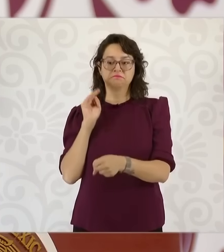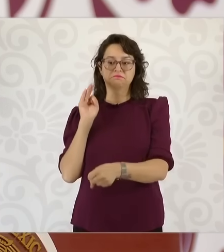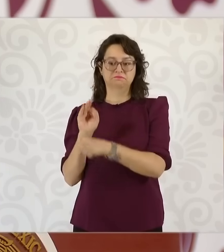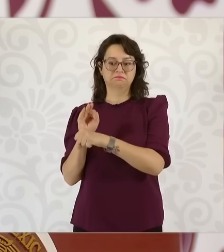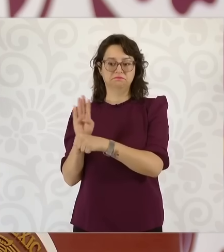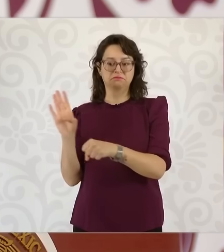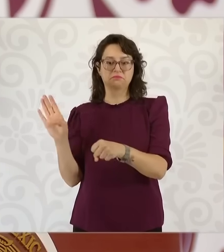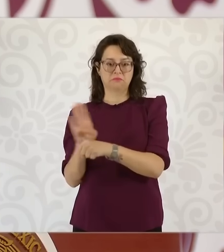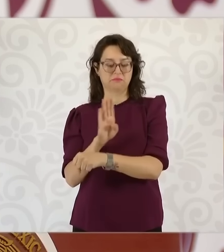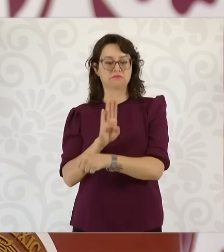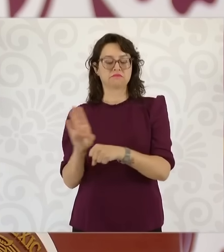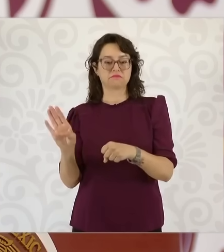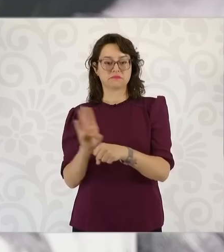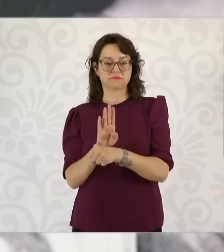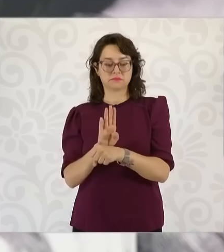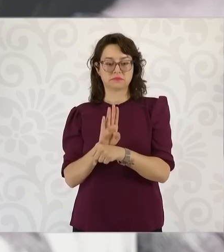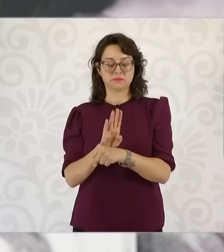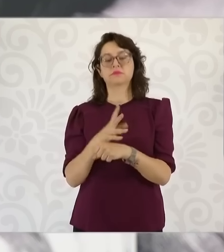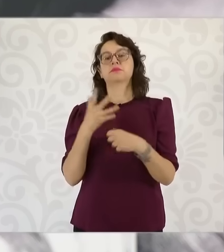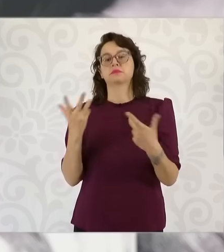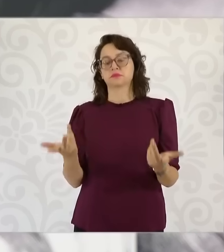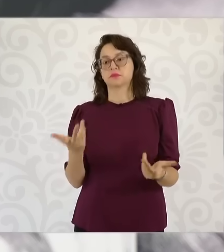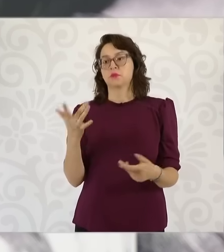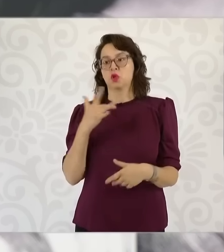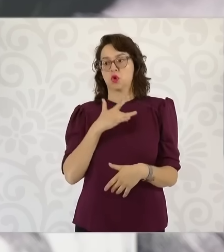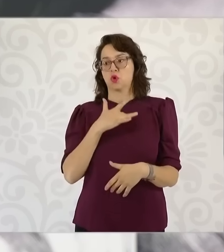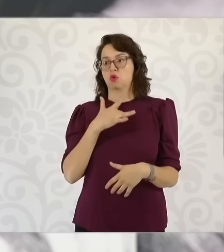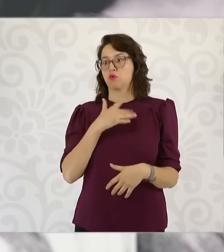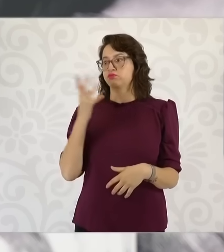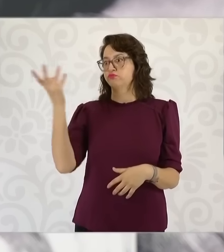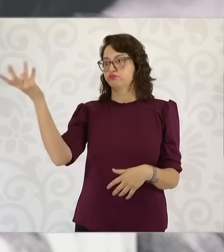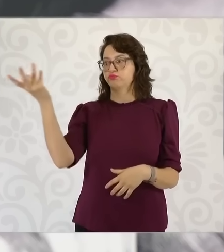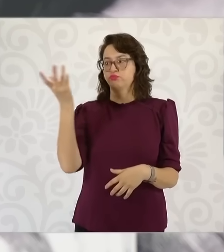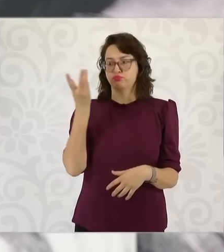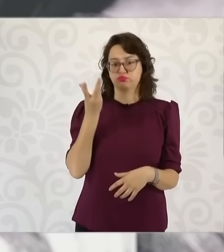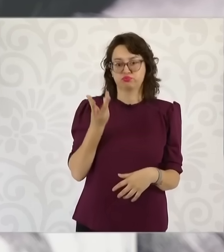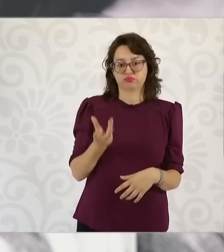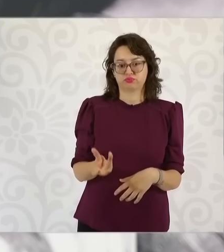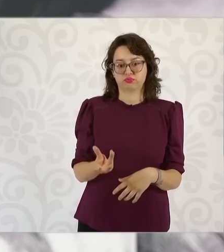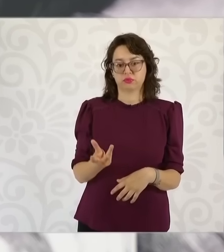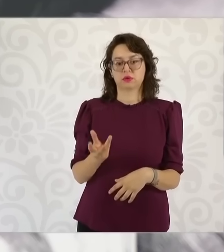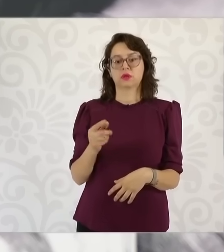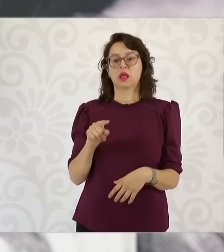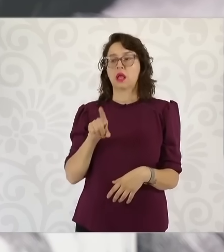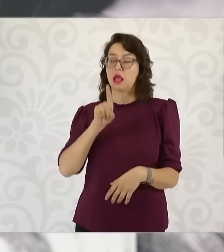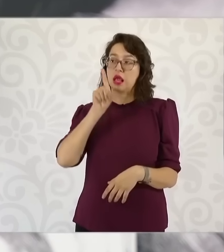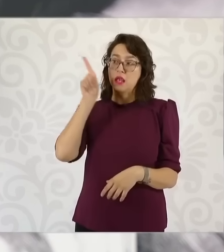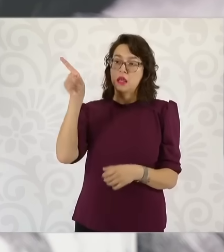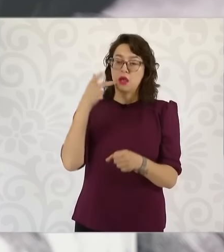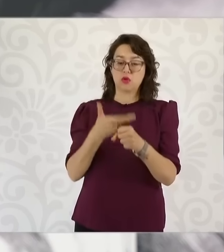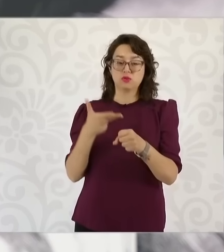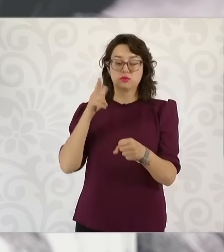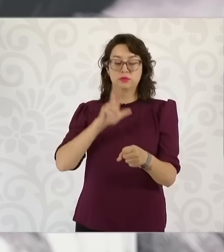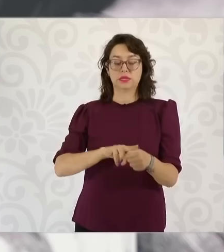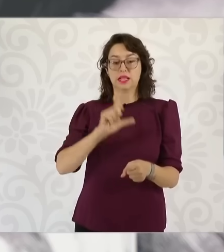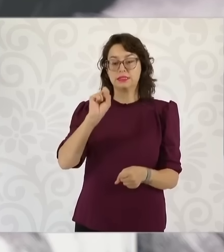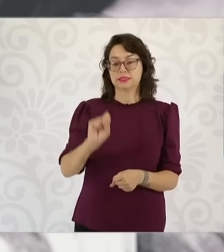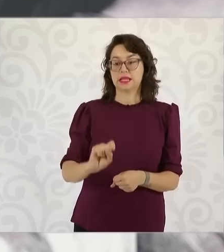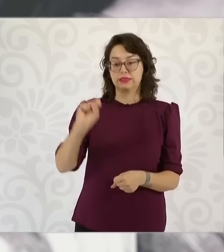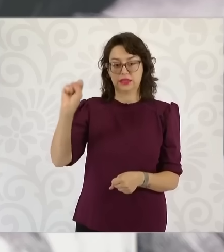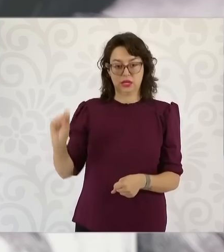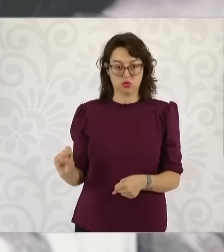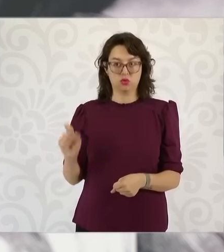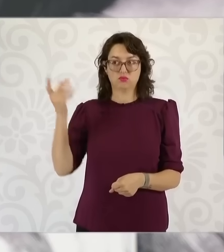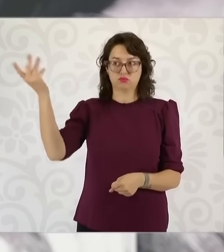beneficiada gracias a la donación y al traslado del órgano desde el Hospital General de Zona número 2 en Saltillo,